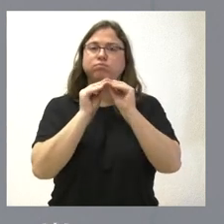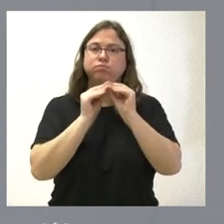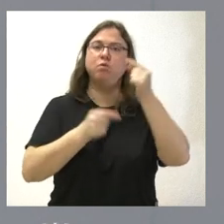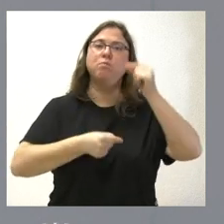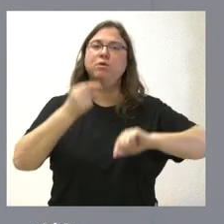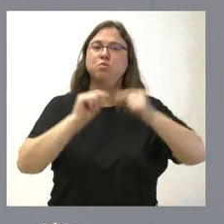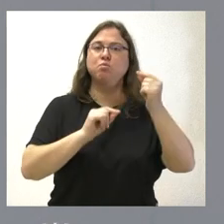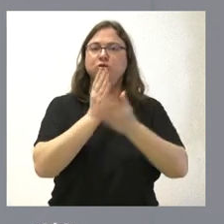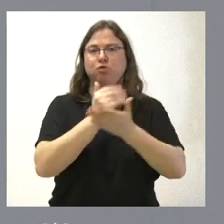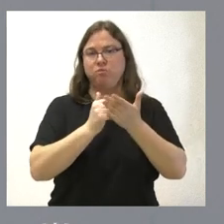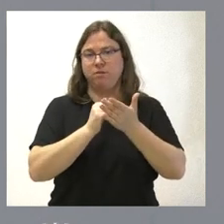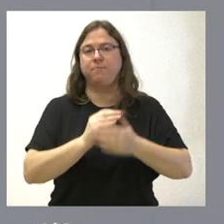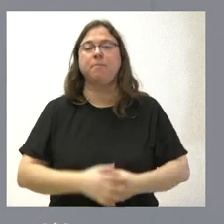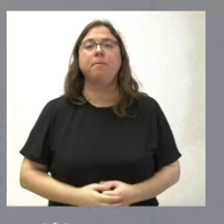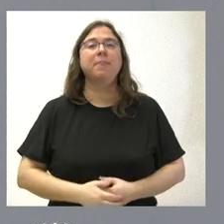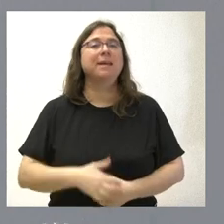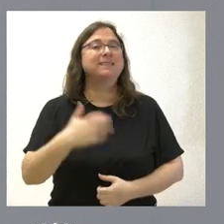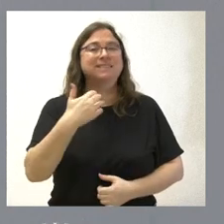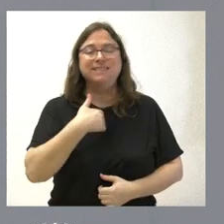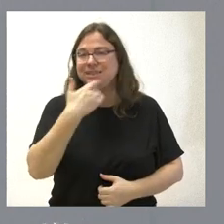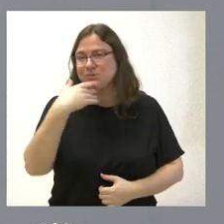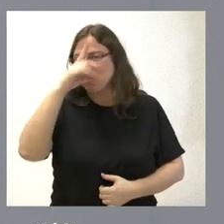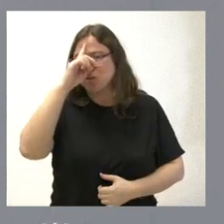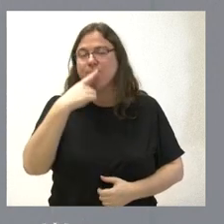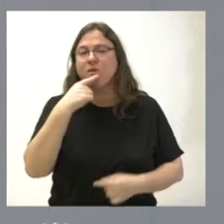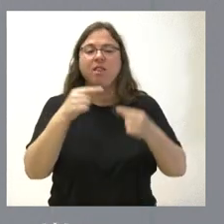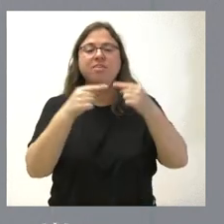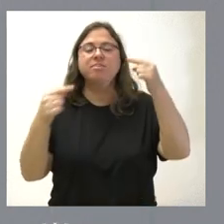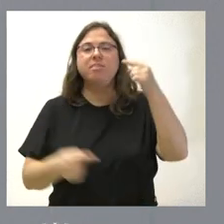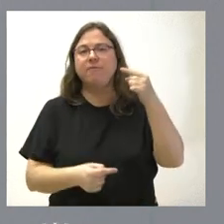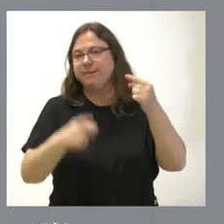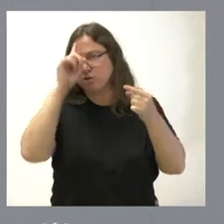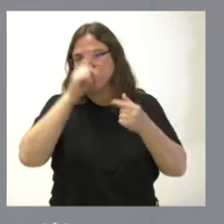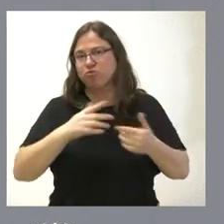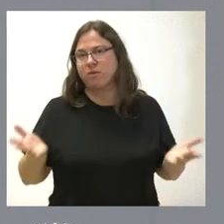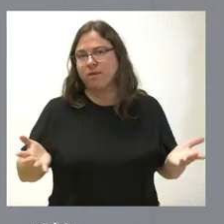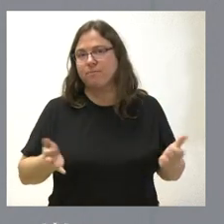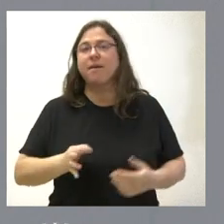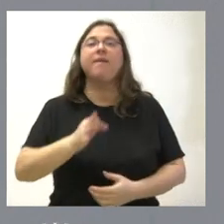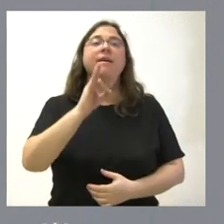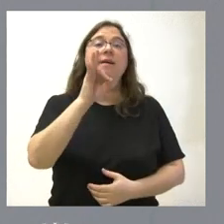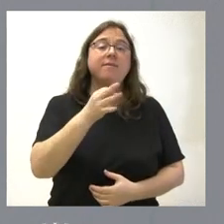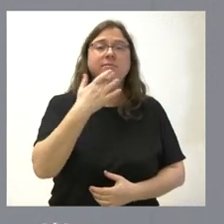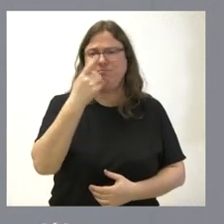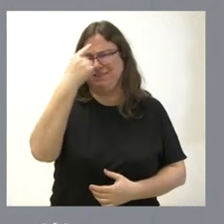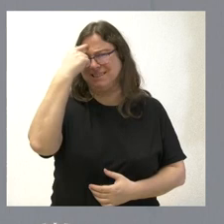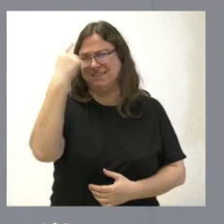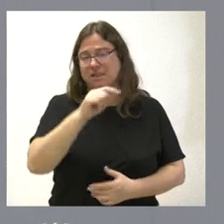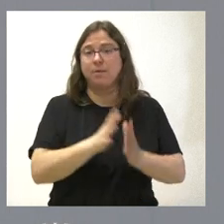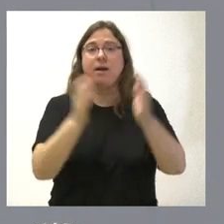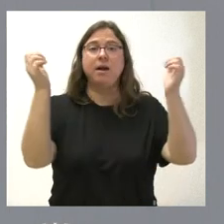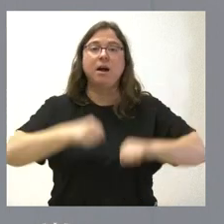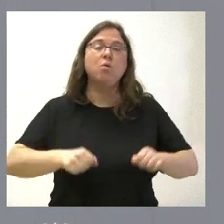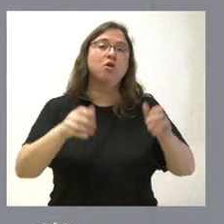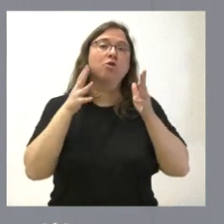comunidades autónomas ni siquiera sabíamos Cuál era el déficit que se nos había asignado Y aunque Es verdad que como ustedes saben el acuerdo del Consejo